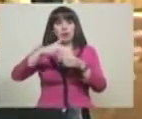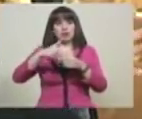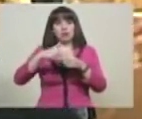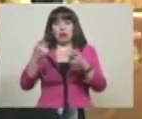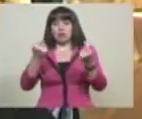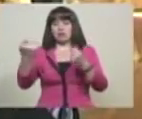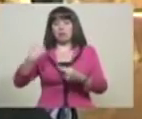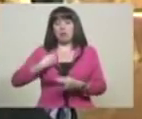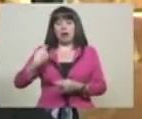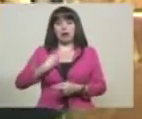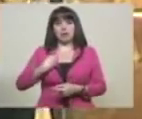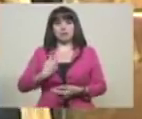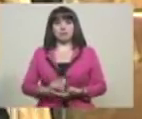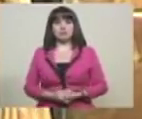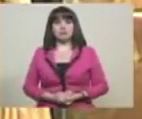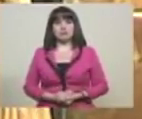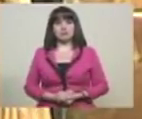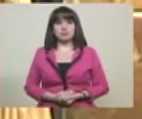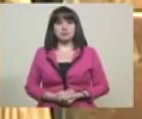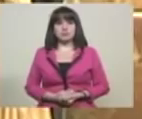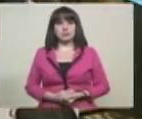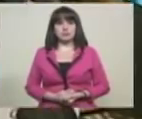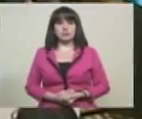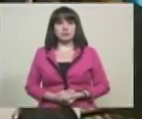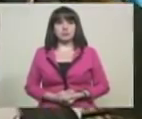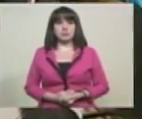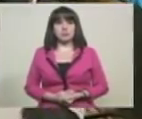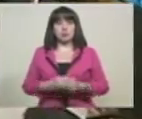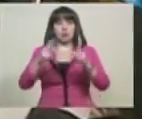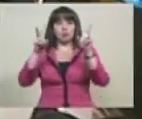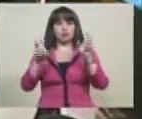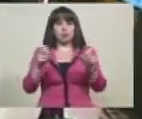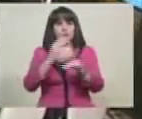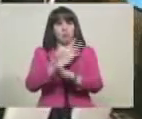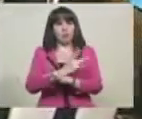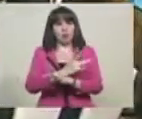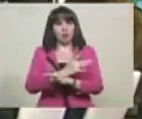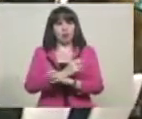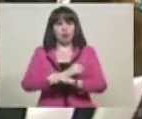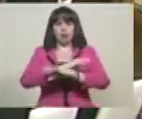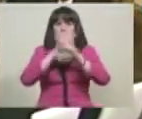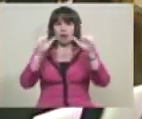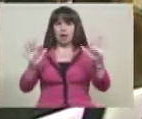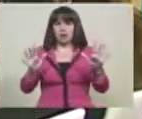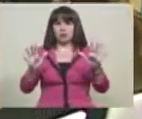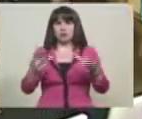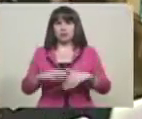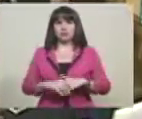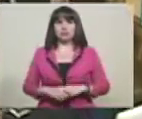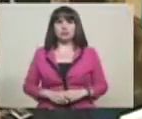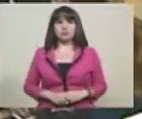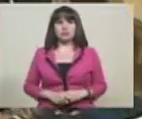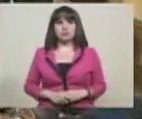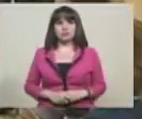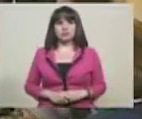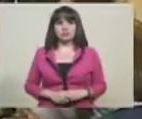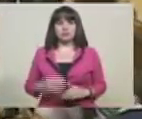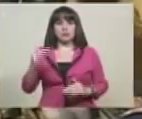precios. Entonces, vamos a jugar con reglas de juego nuevas, reglas de juego claras, reglas de